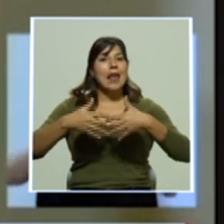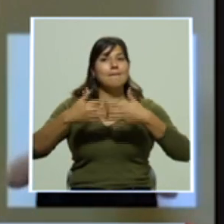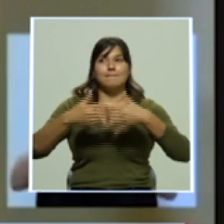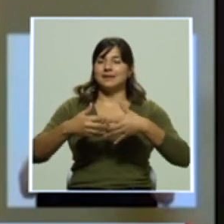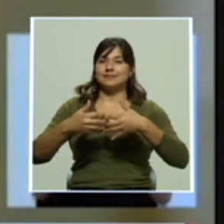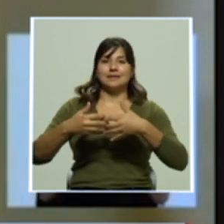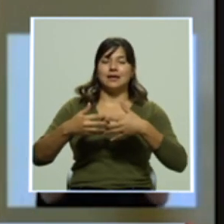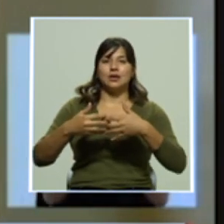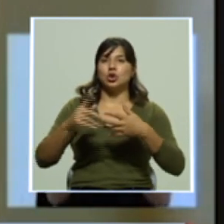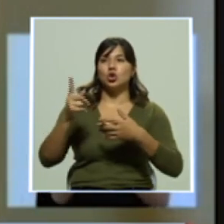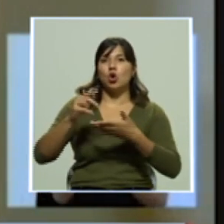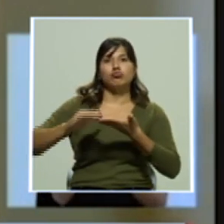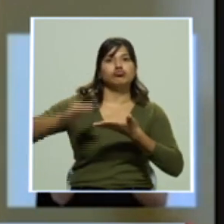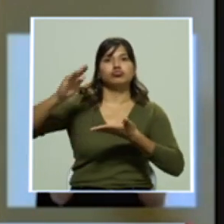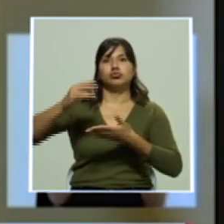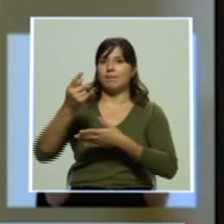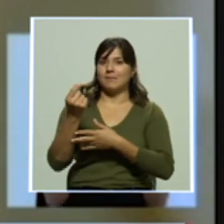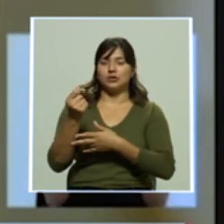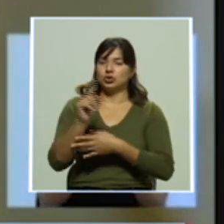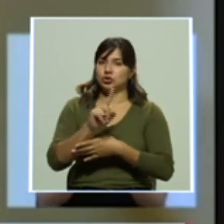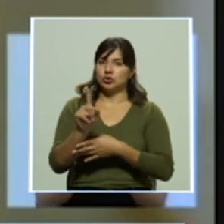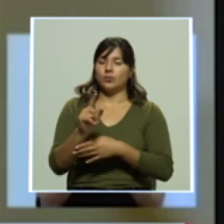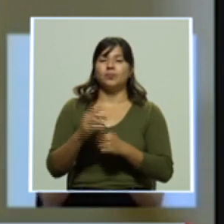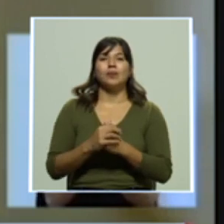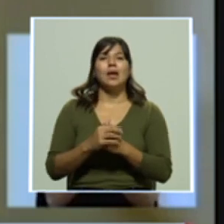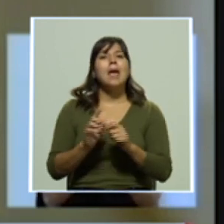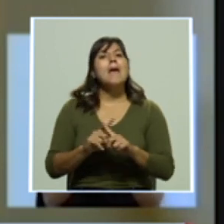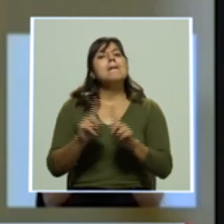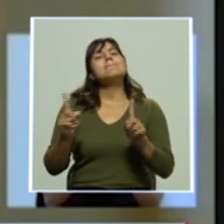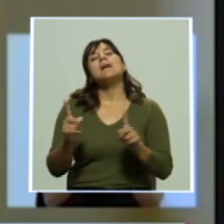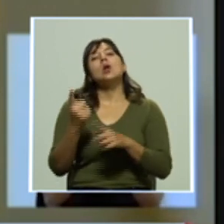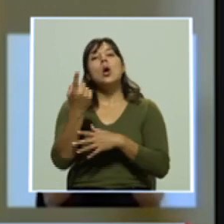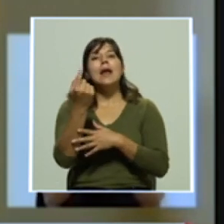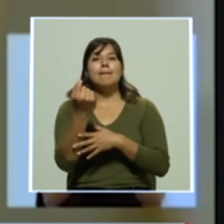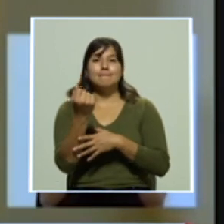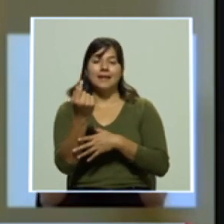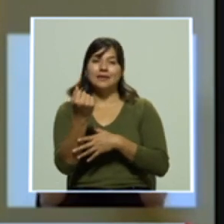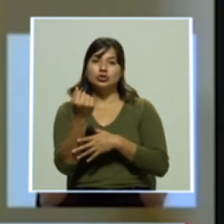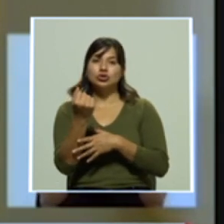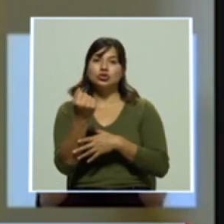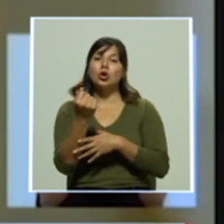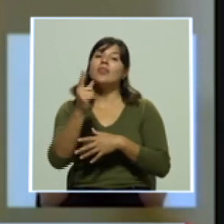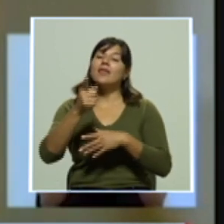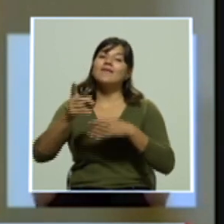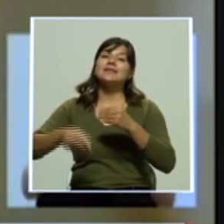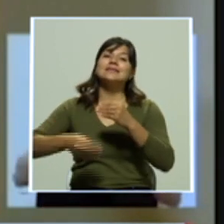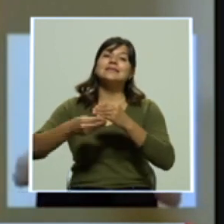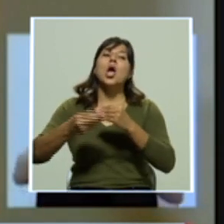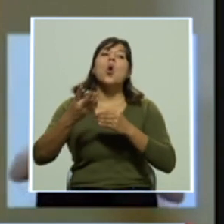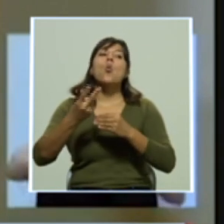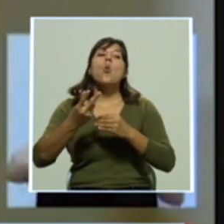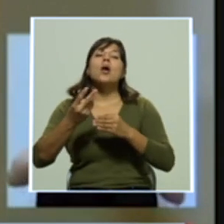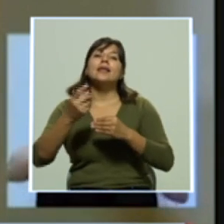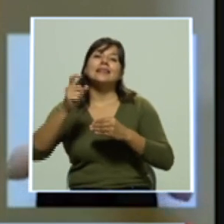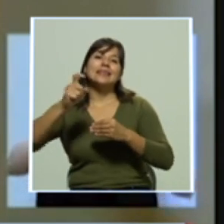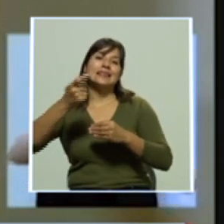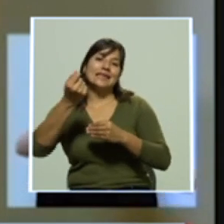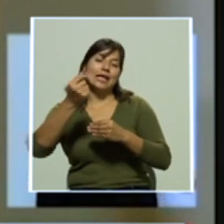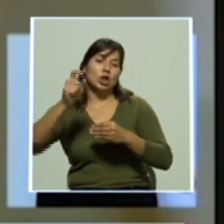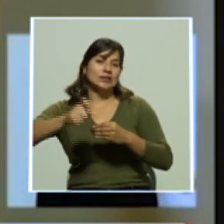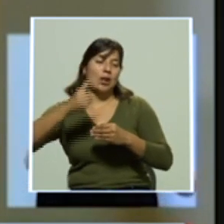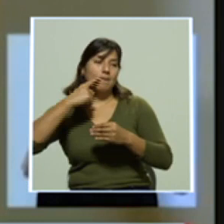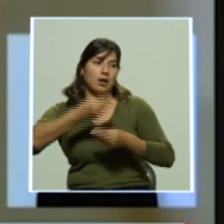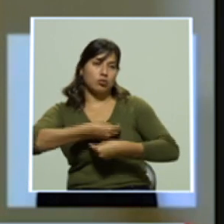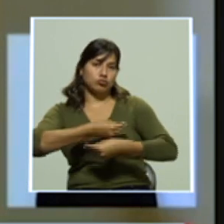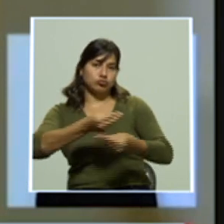costo. Sin embargo, el precio no incluye los gastos de distribución, que serán adicionales. En este momento,